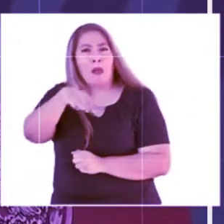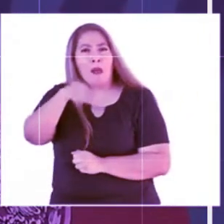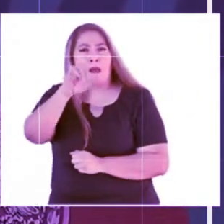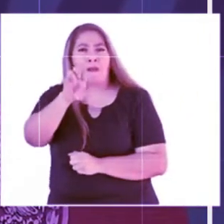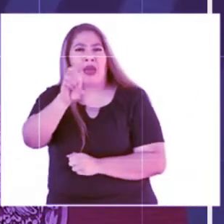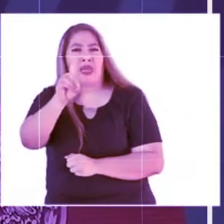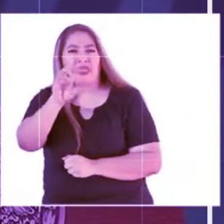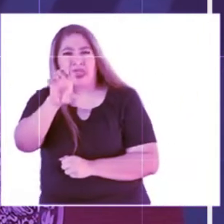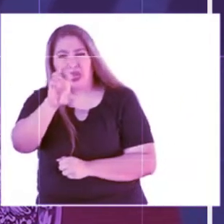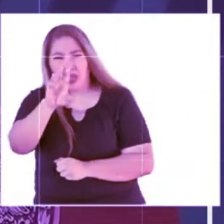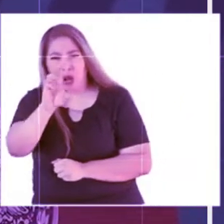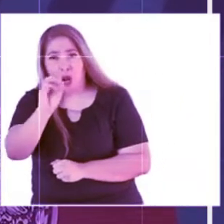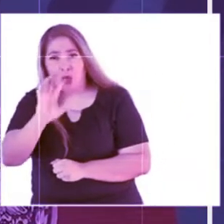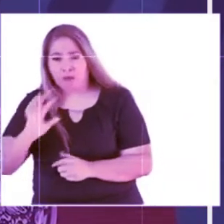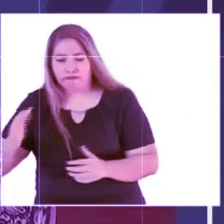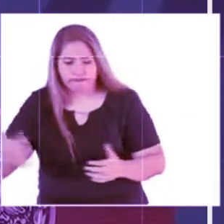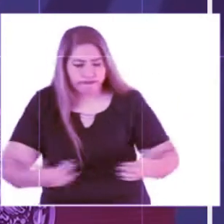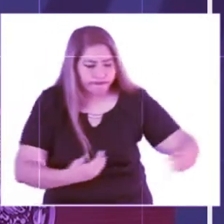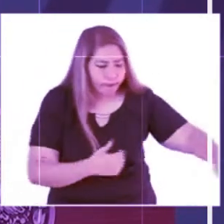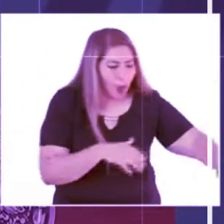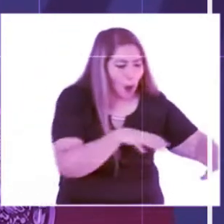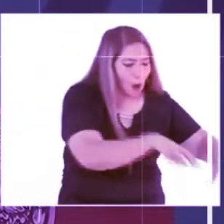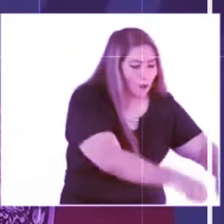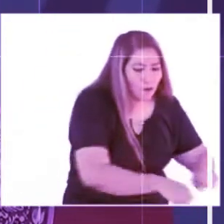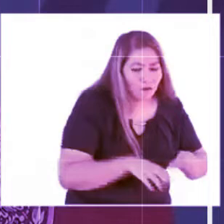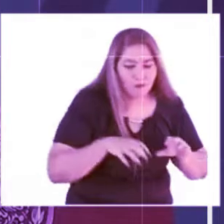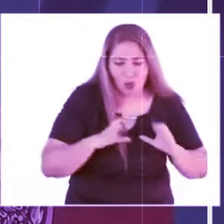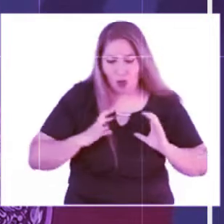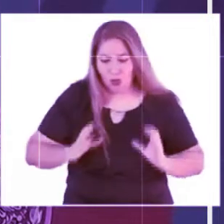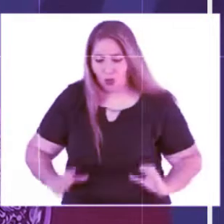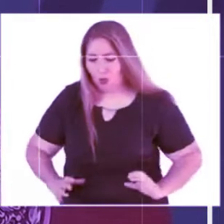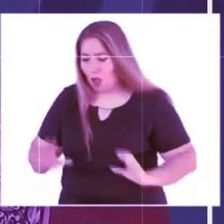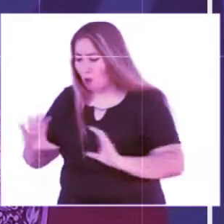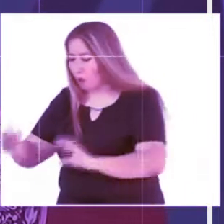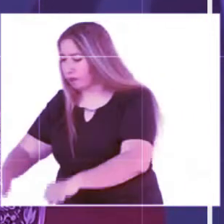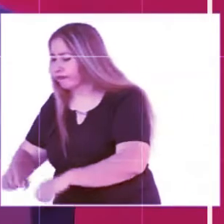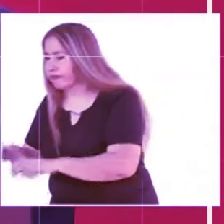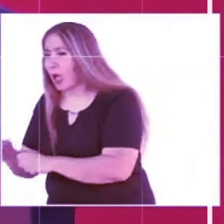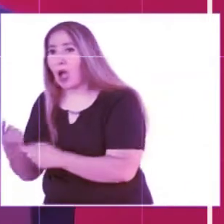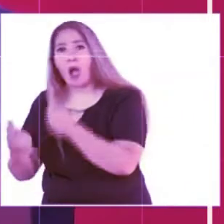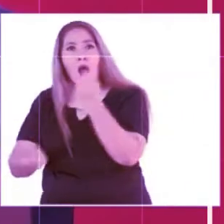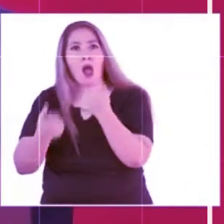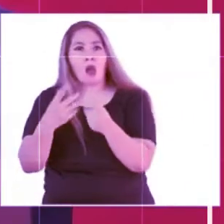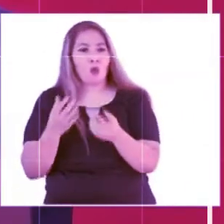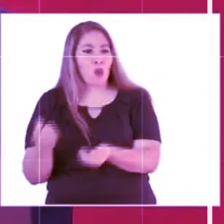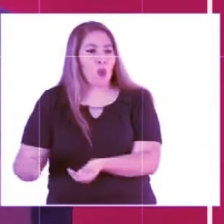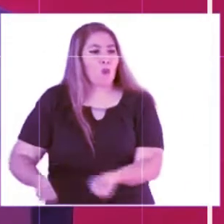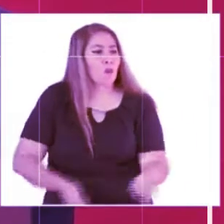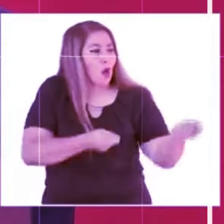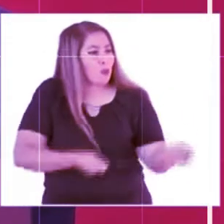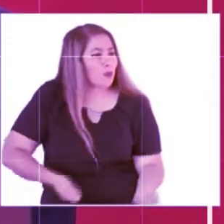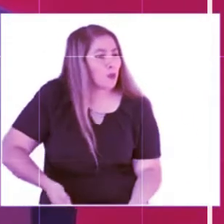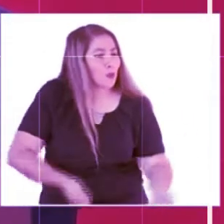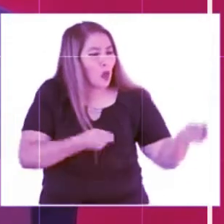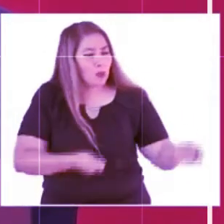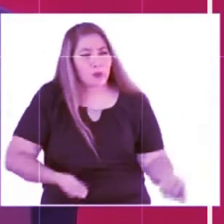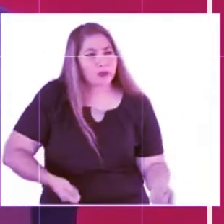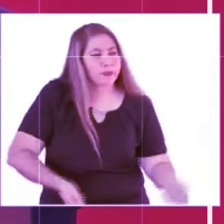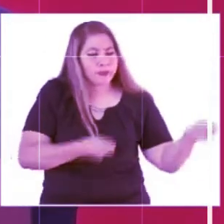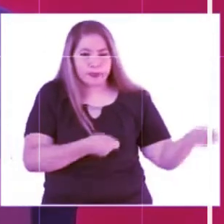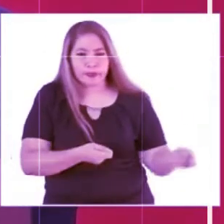maderismo triunfante recolectó los cuerpos. Algunos fueron remitidos a una fosa común en